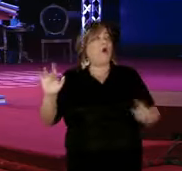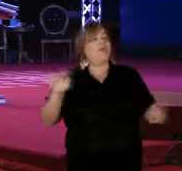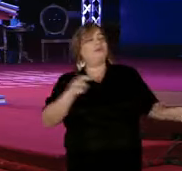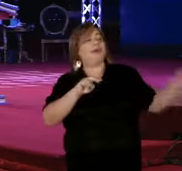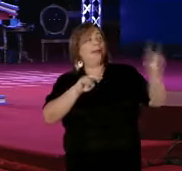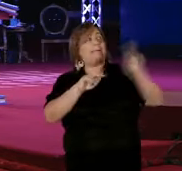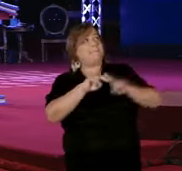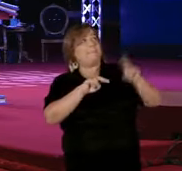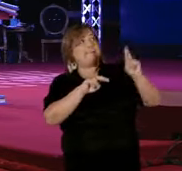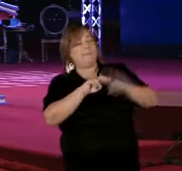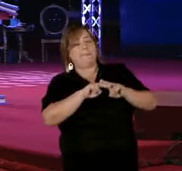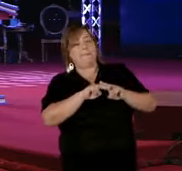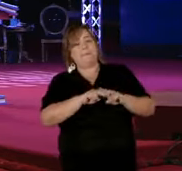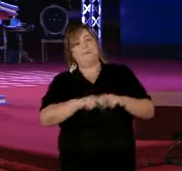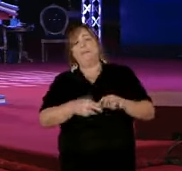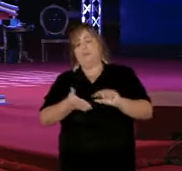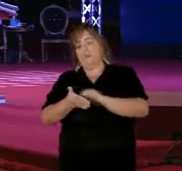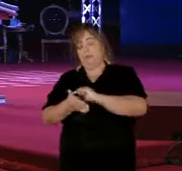Verso 30.